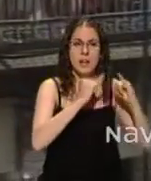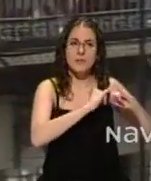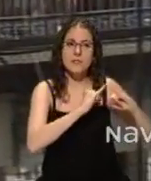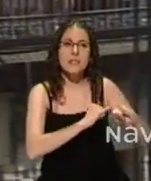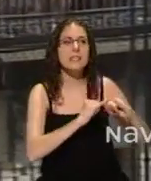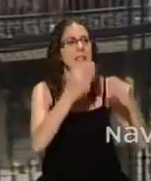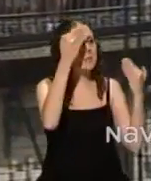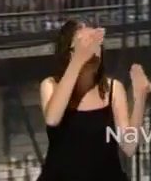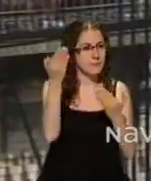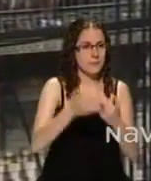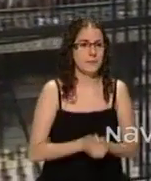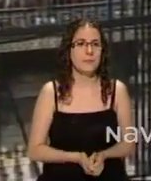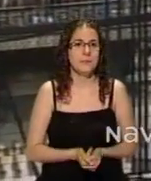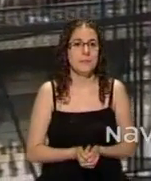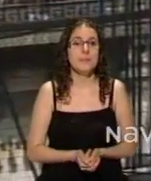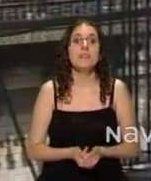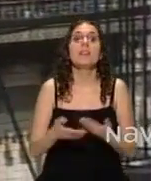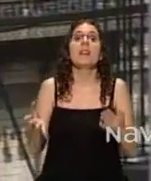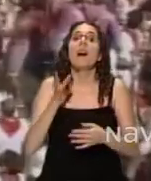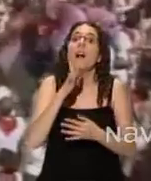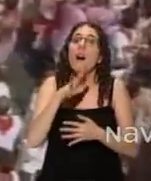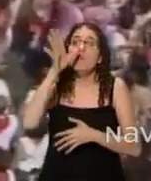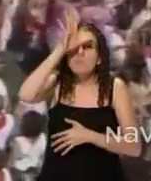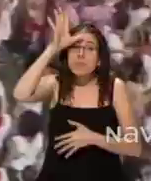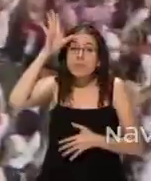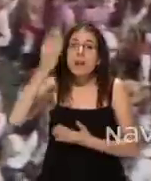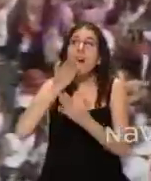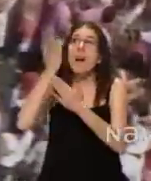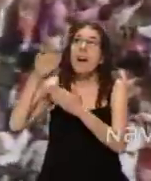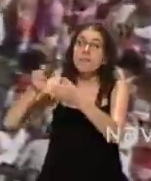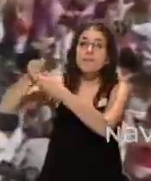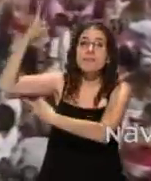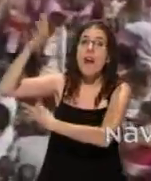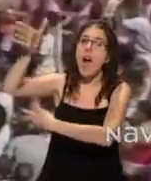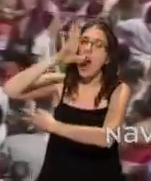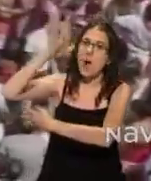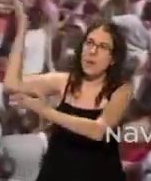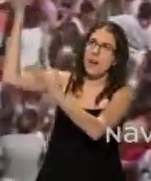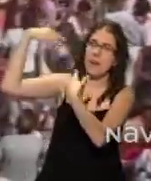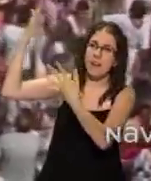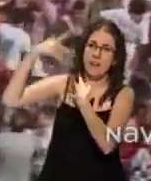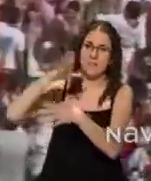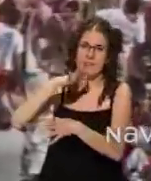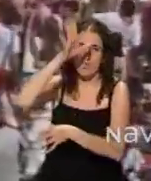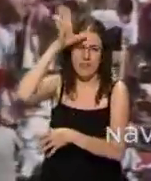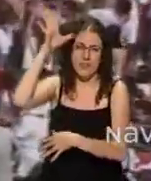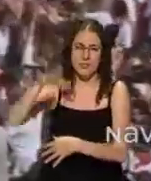en los primeros minutos de fiesta, agua para soportar el calor. Nada se va a poner por delante para disfrutar de